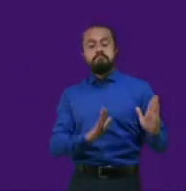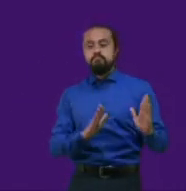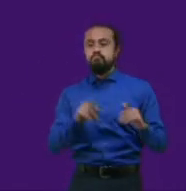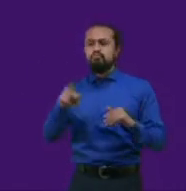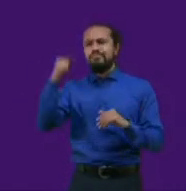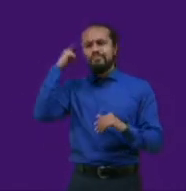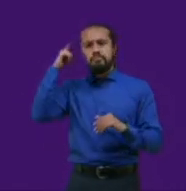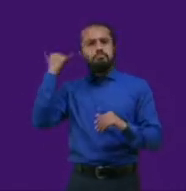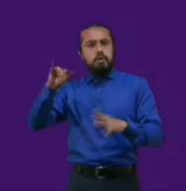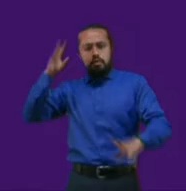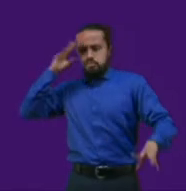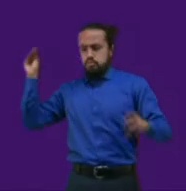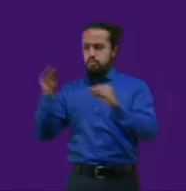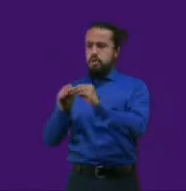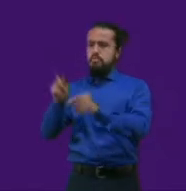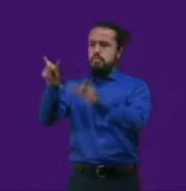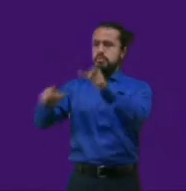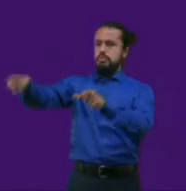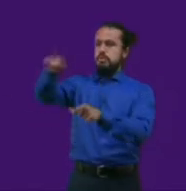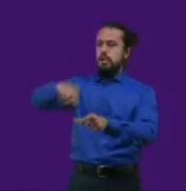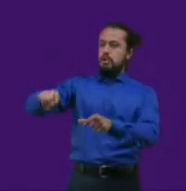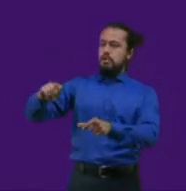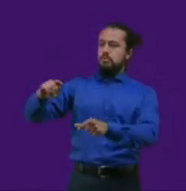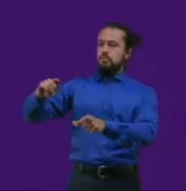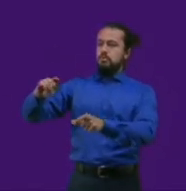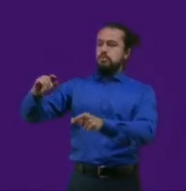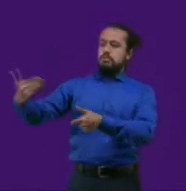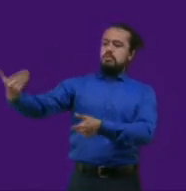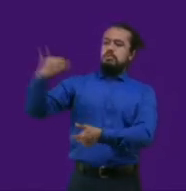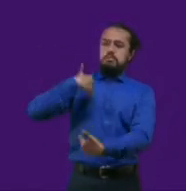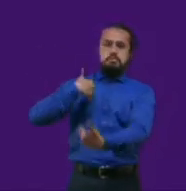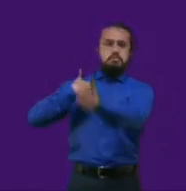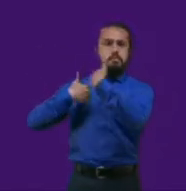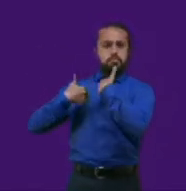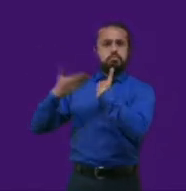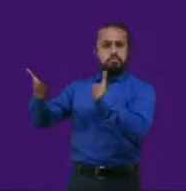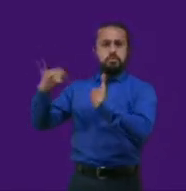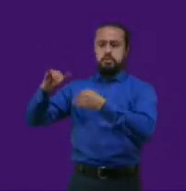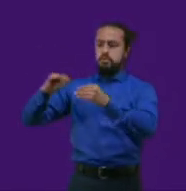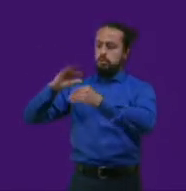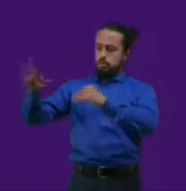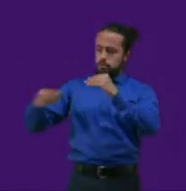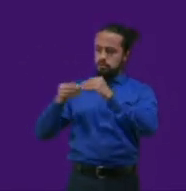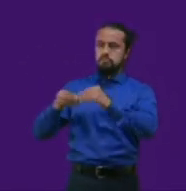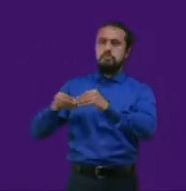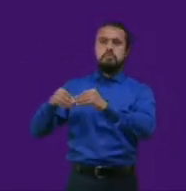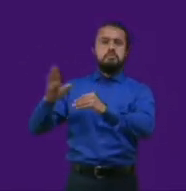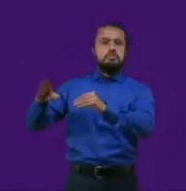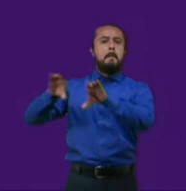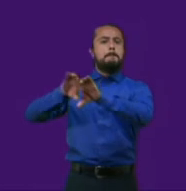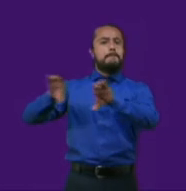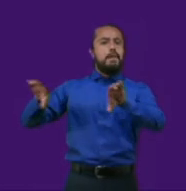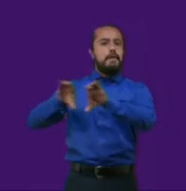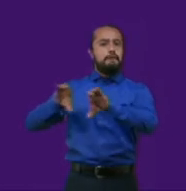primeros clientes, ya tenías escrito código, ya tenías una plataforma.